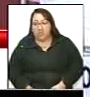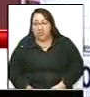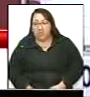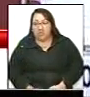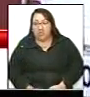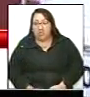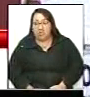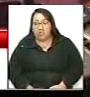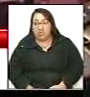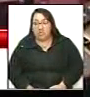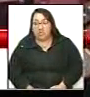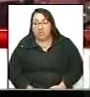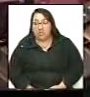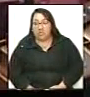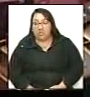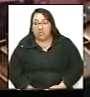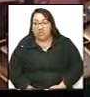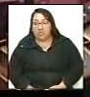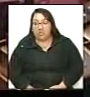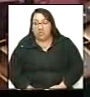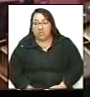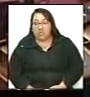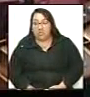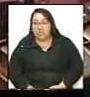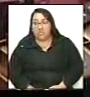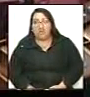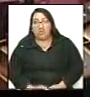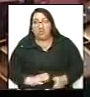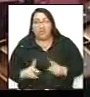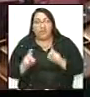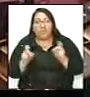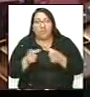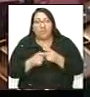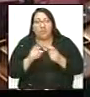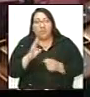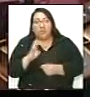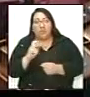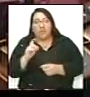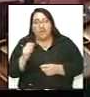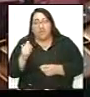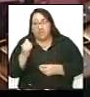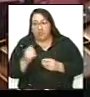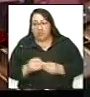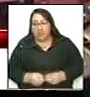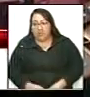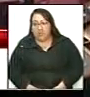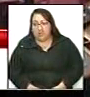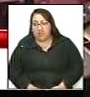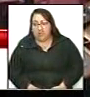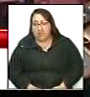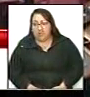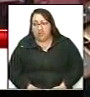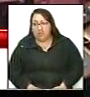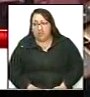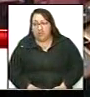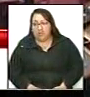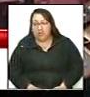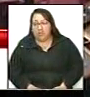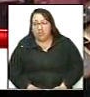este momento. Gracias, señora fiscal. Había una consulta de la congresista Beteta, que para los fines que usted tome pertinente